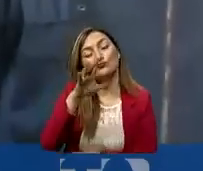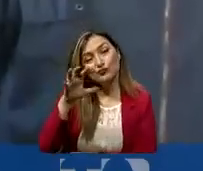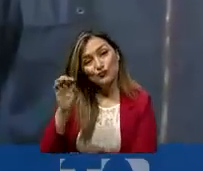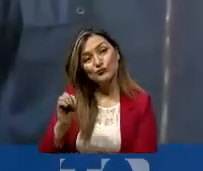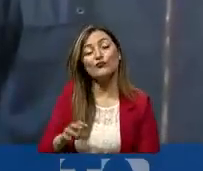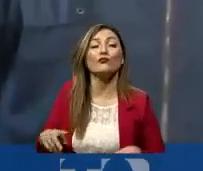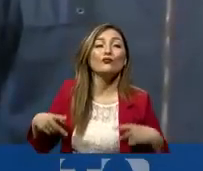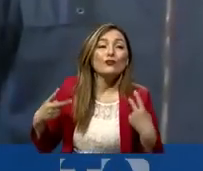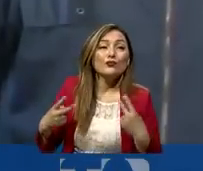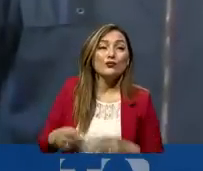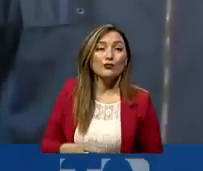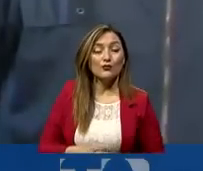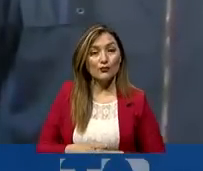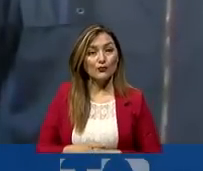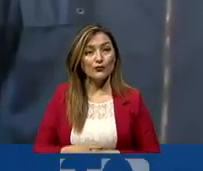que viven aquí.